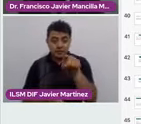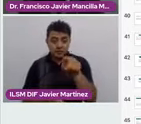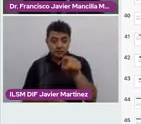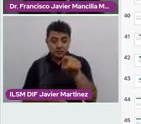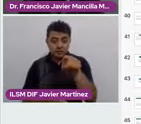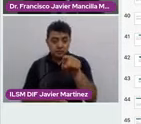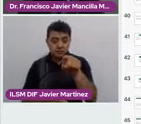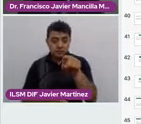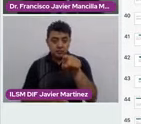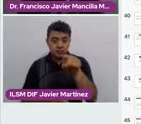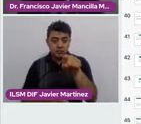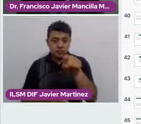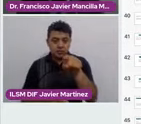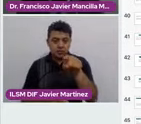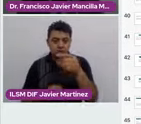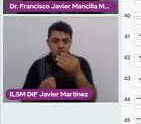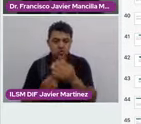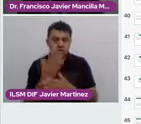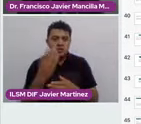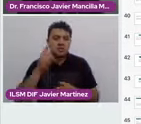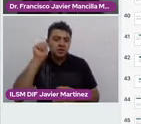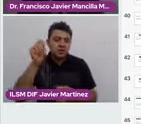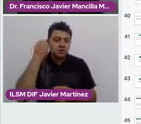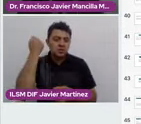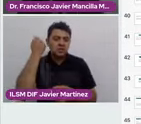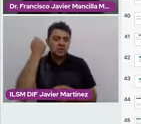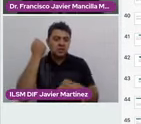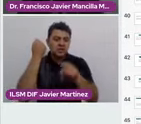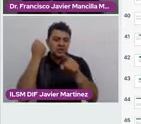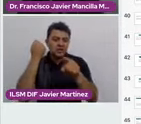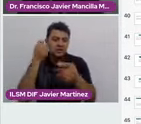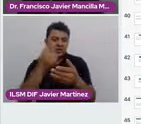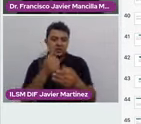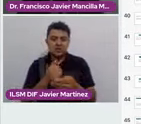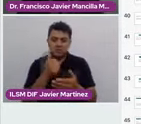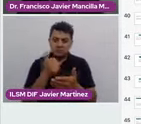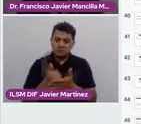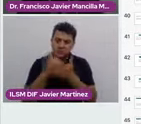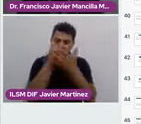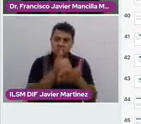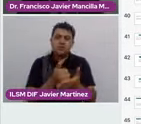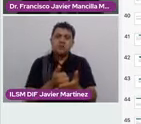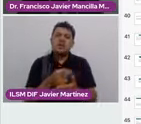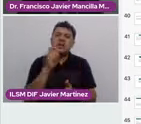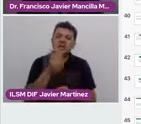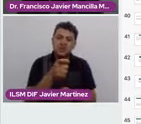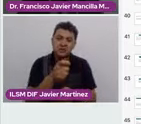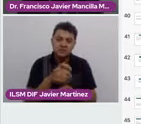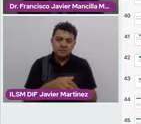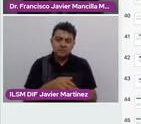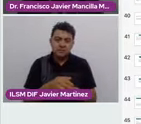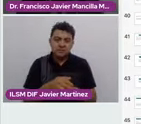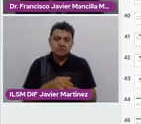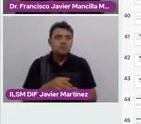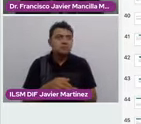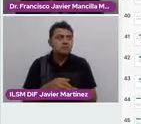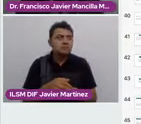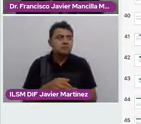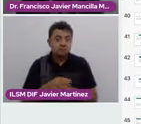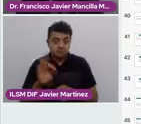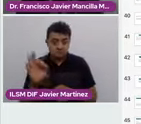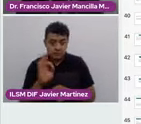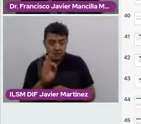una herramienta en pacientes que sufrieron la pérdida auditiva por y que hicieron